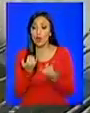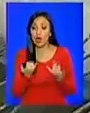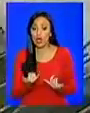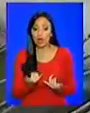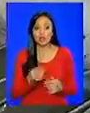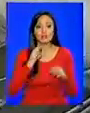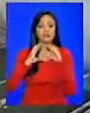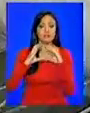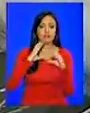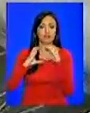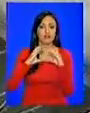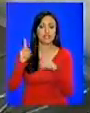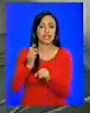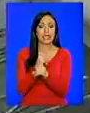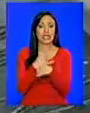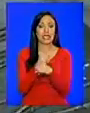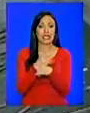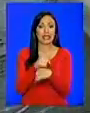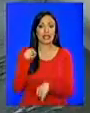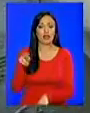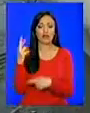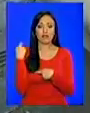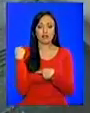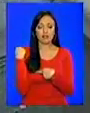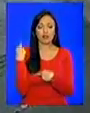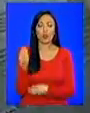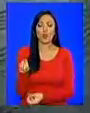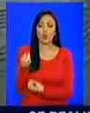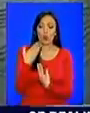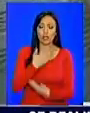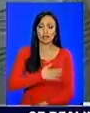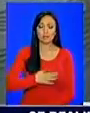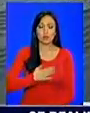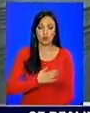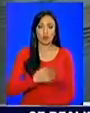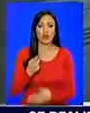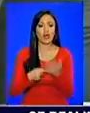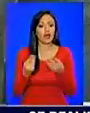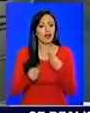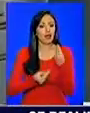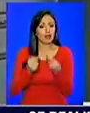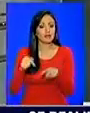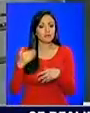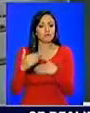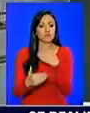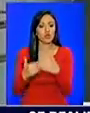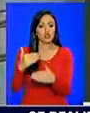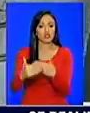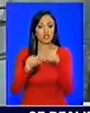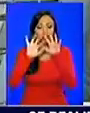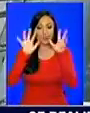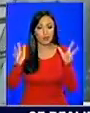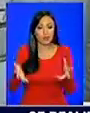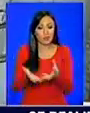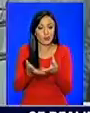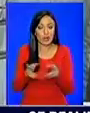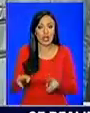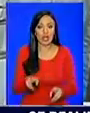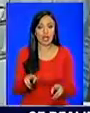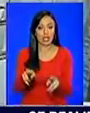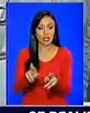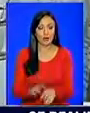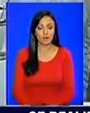este momento con el ingeniero Edwin Herrera para que nos comente qué se está realizando dentro del proceso de embaulamiento. Buenos días. Buenos